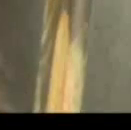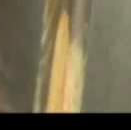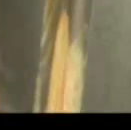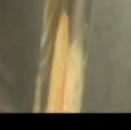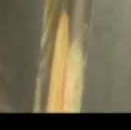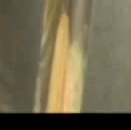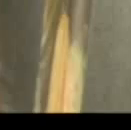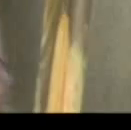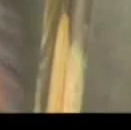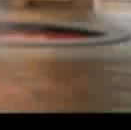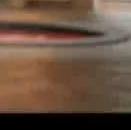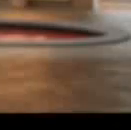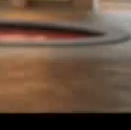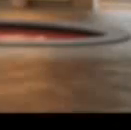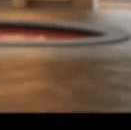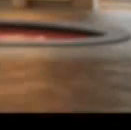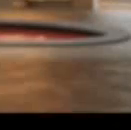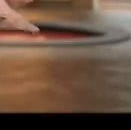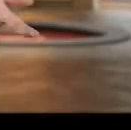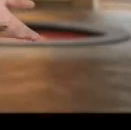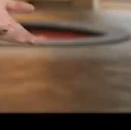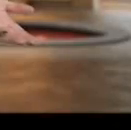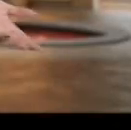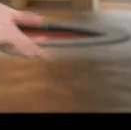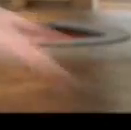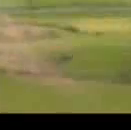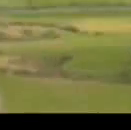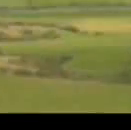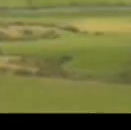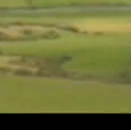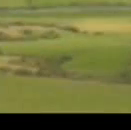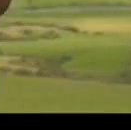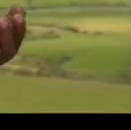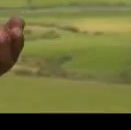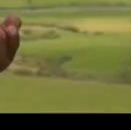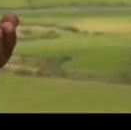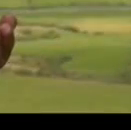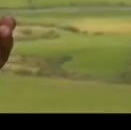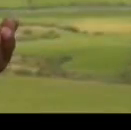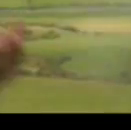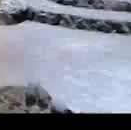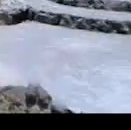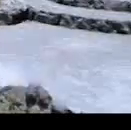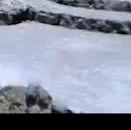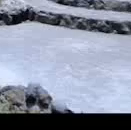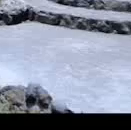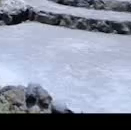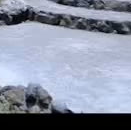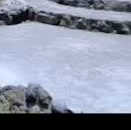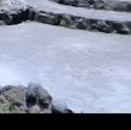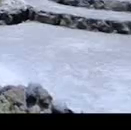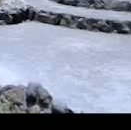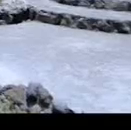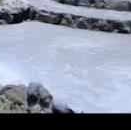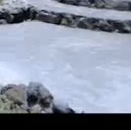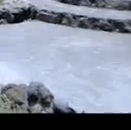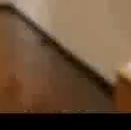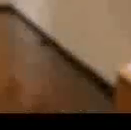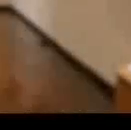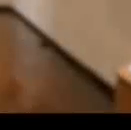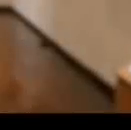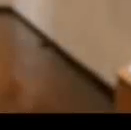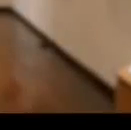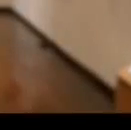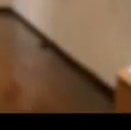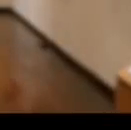incluyentes y pluriculturales son los diversos somos luchadores